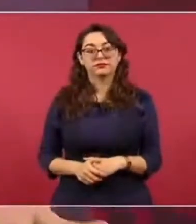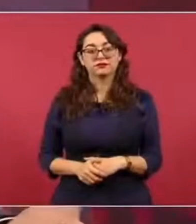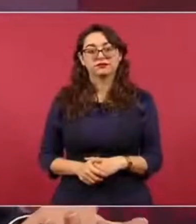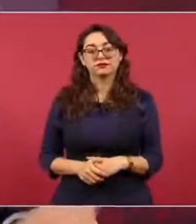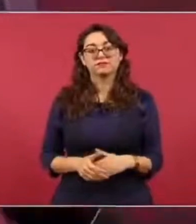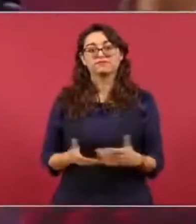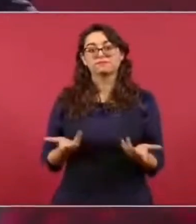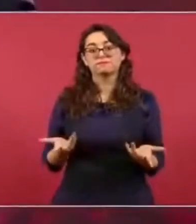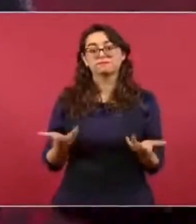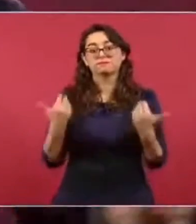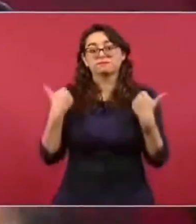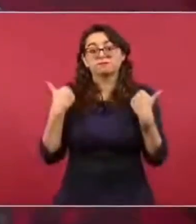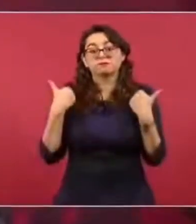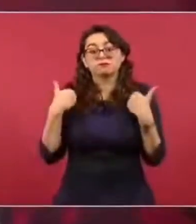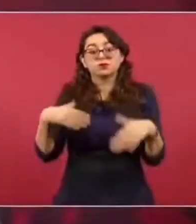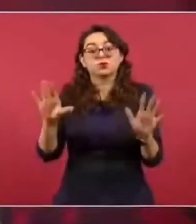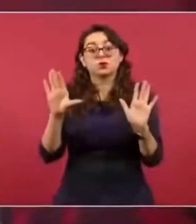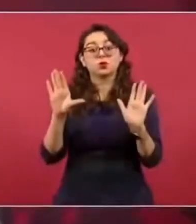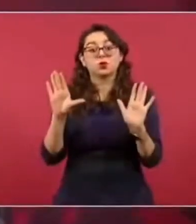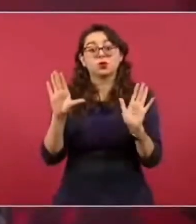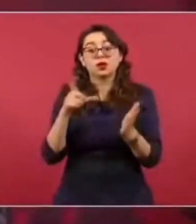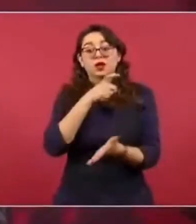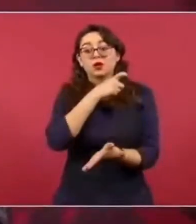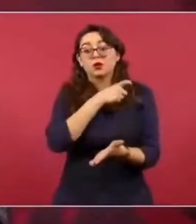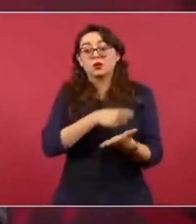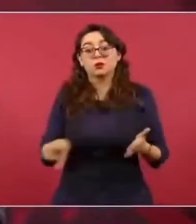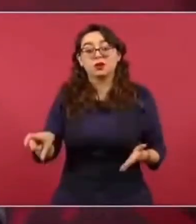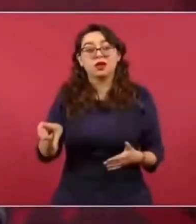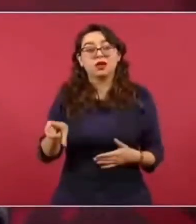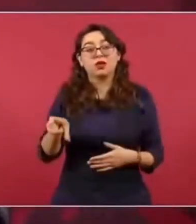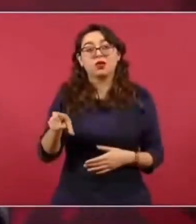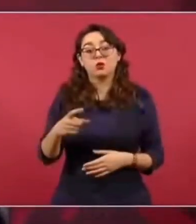hubiese adquirido un banco grande.